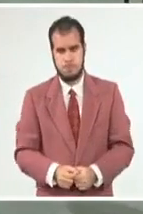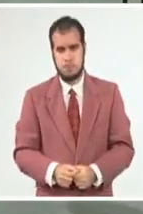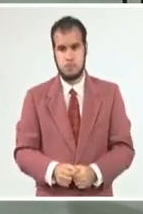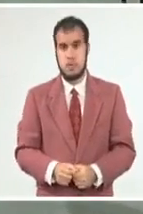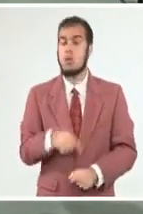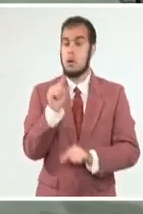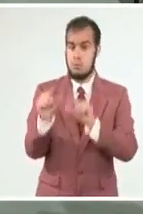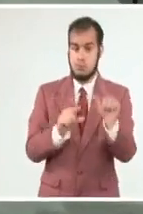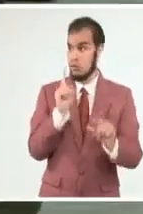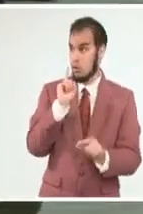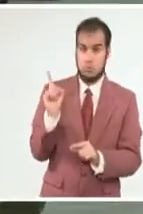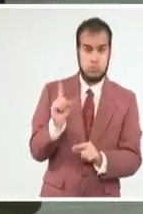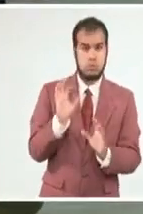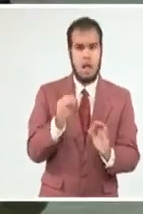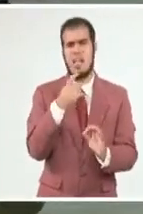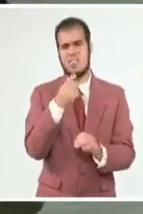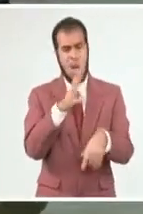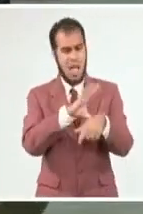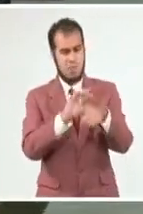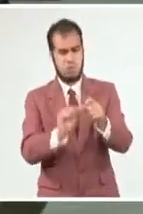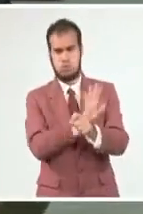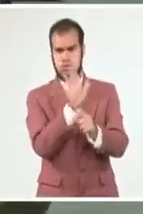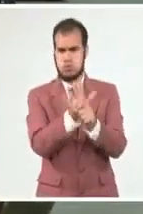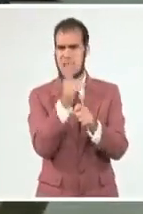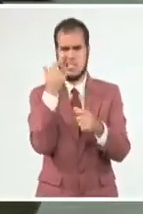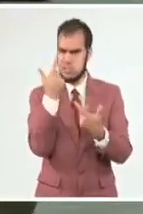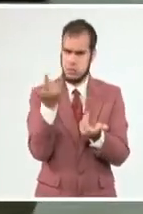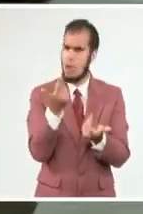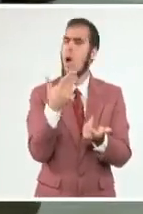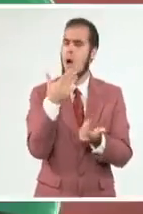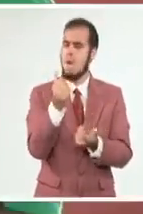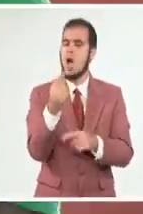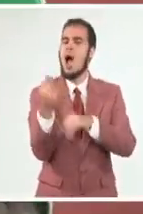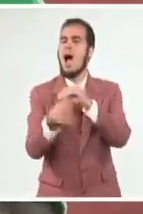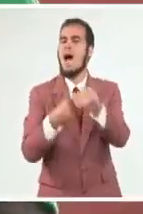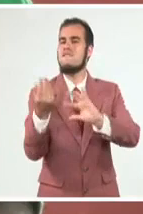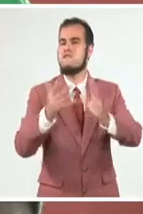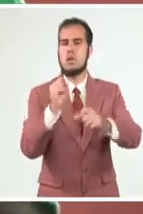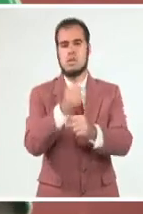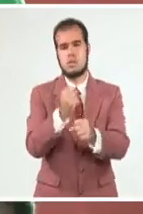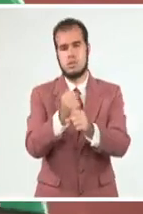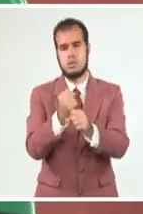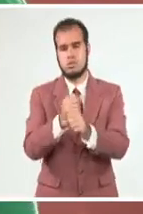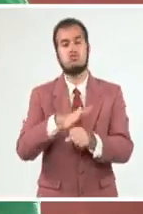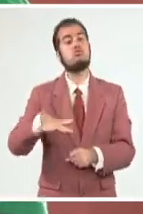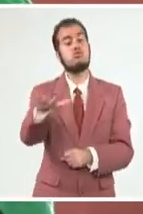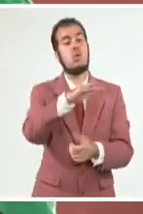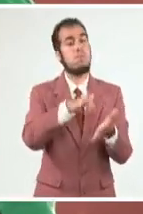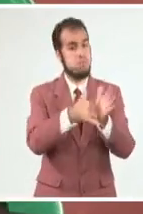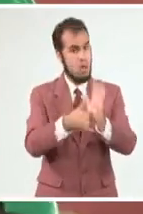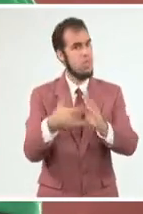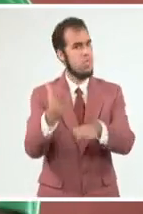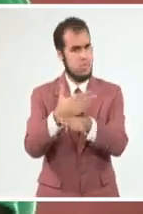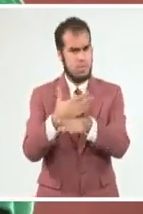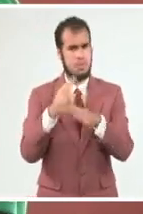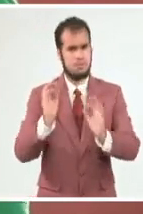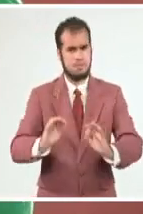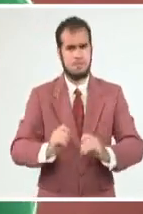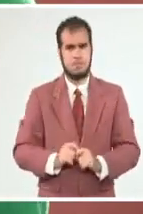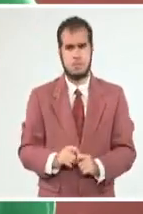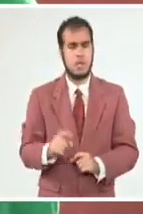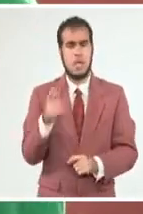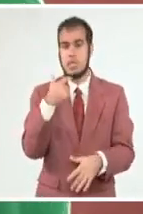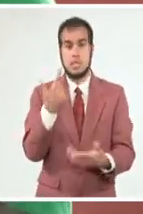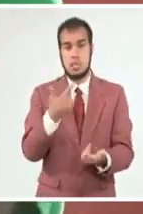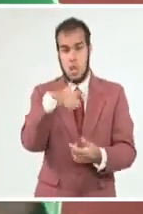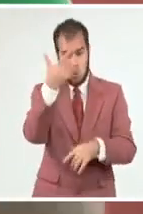en que la pandemia de COVID-19 ha motivado también un cambio en la estrategia de trabajo de todos los proyectos comunitarios. La pandemia ha impuesto un